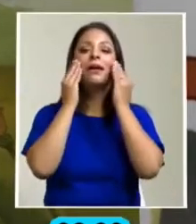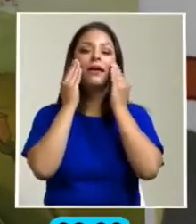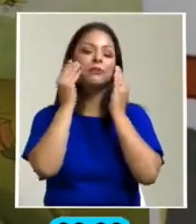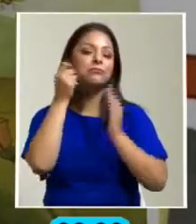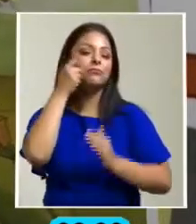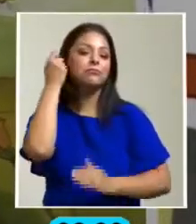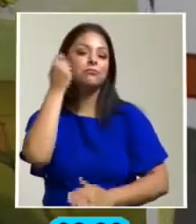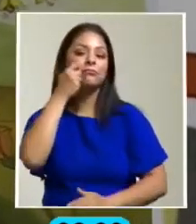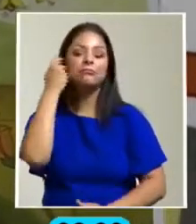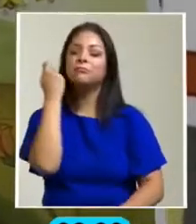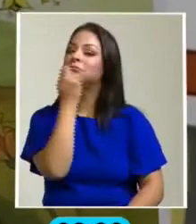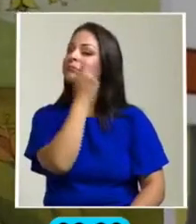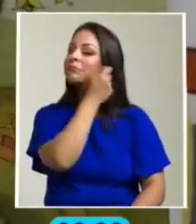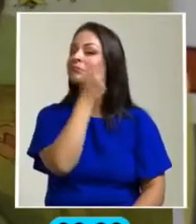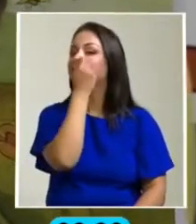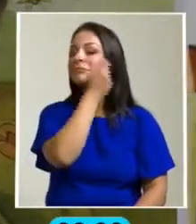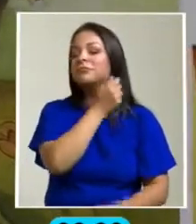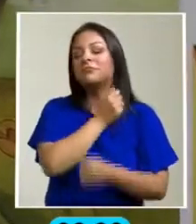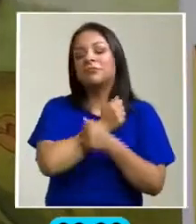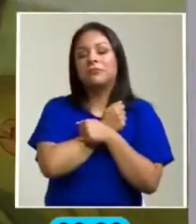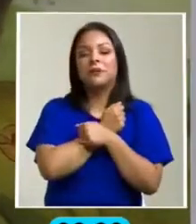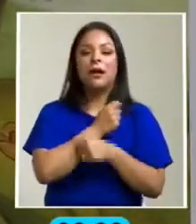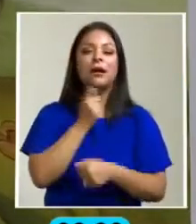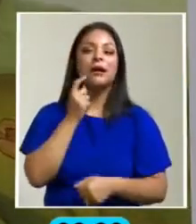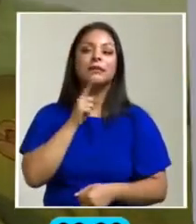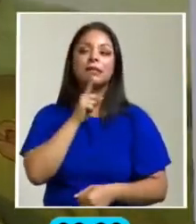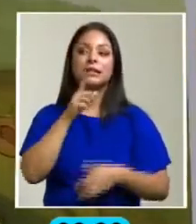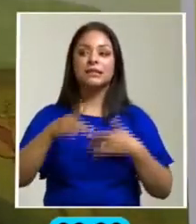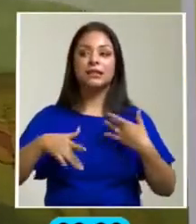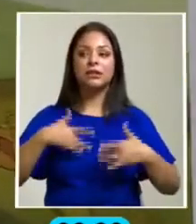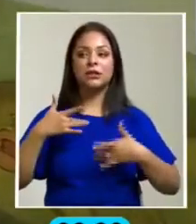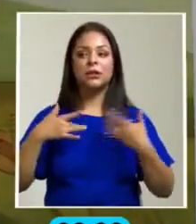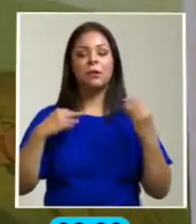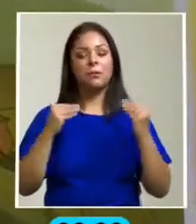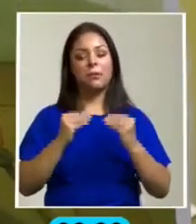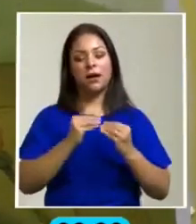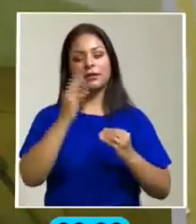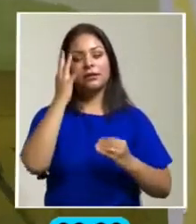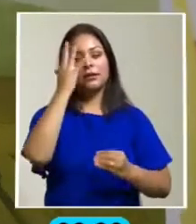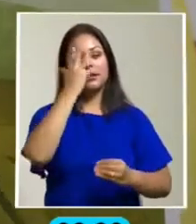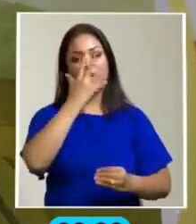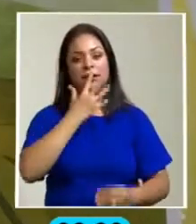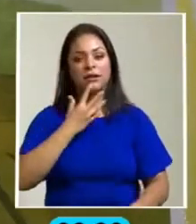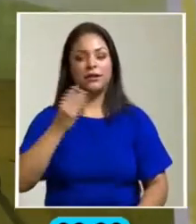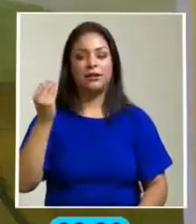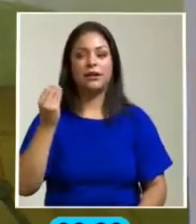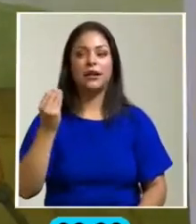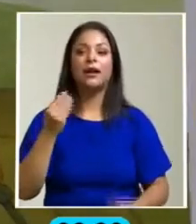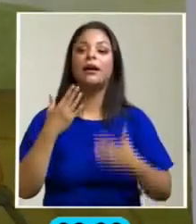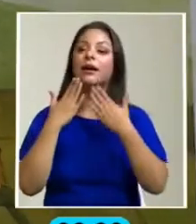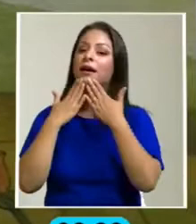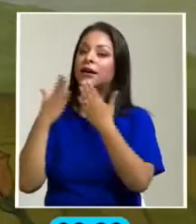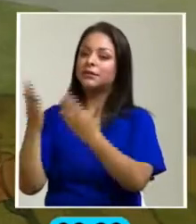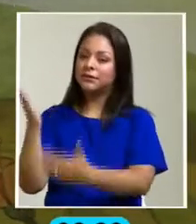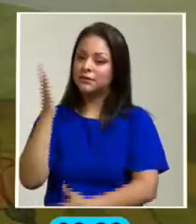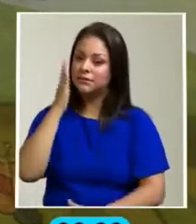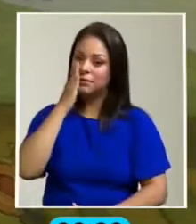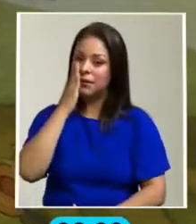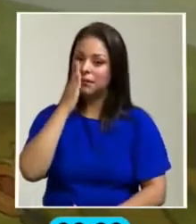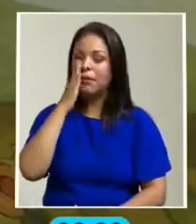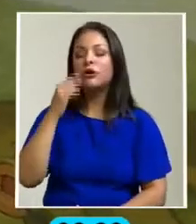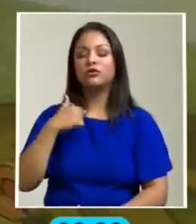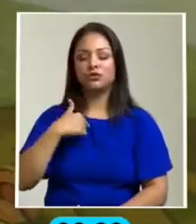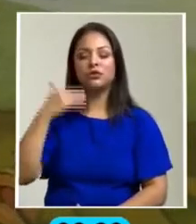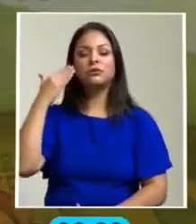del afecto, se sintió más agraciada que ninguna. Gracias, mamá. Sé lo hermosa que